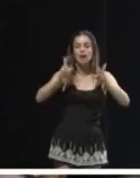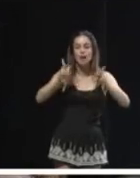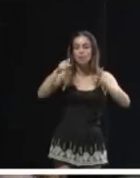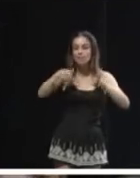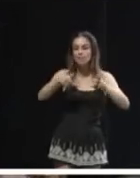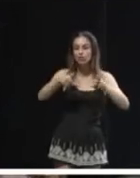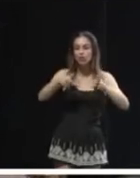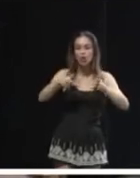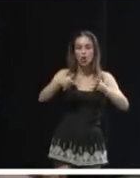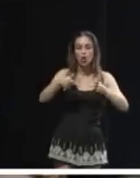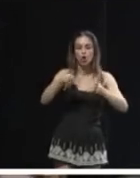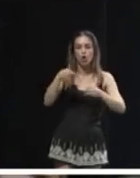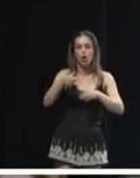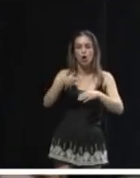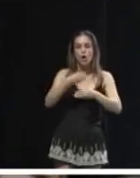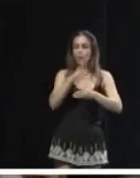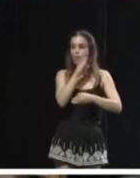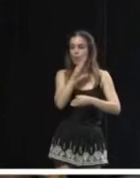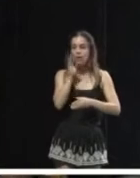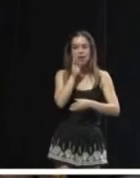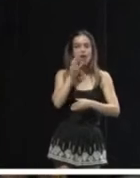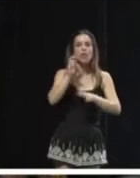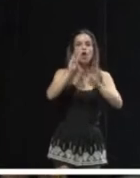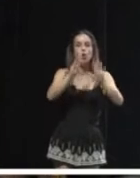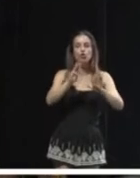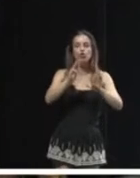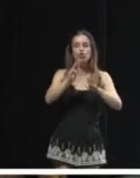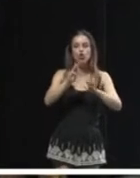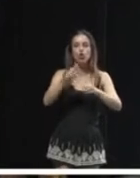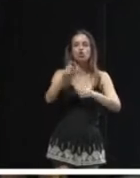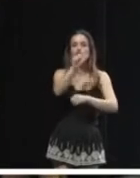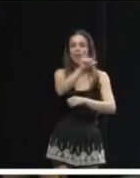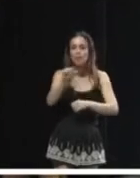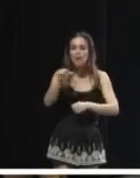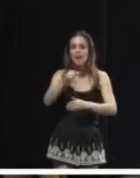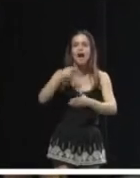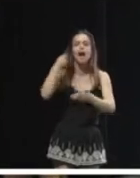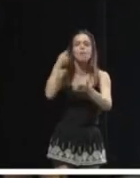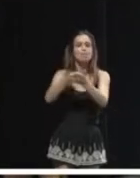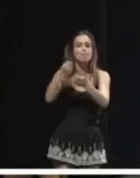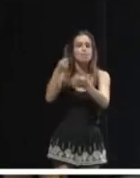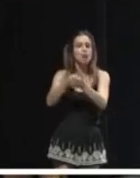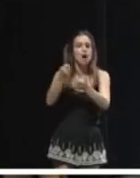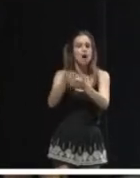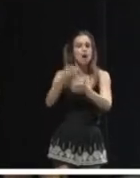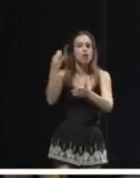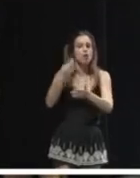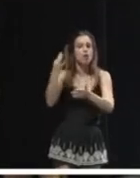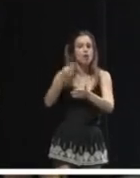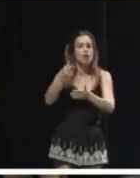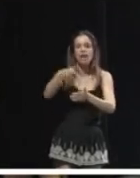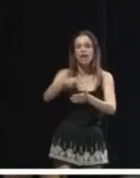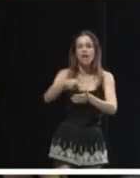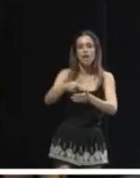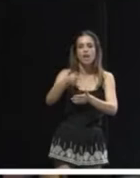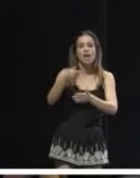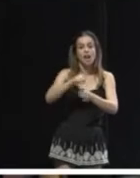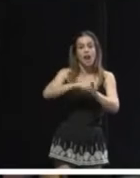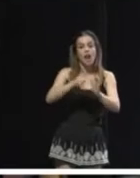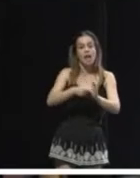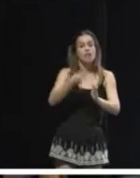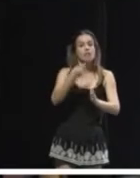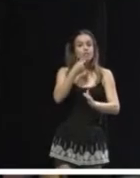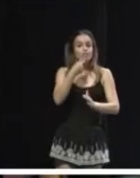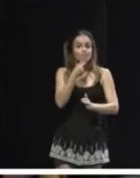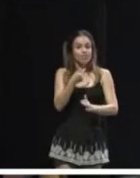de 8 semanas sea retribuido, como exige la directiva sobre conciliación en esta materia.